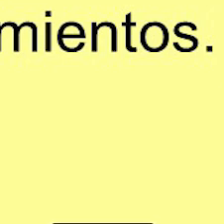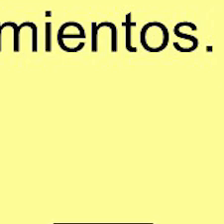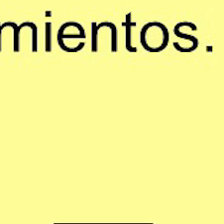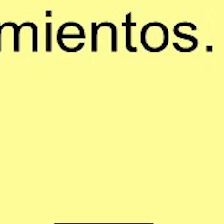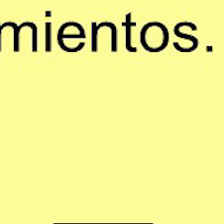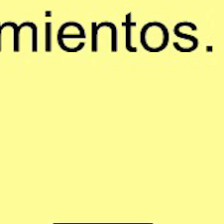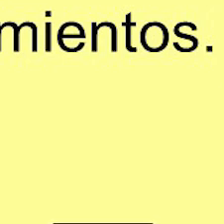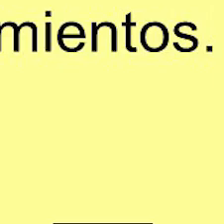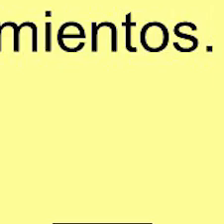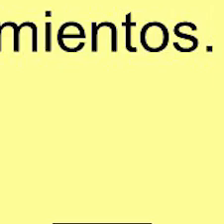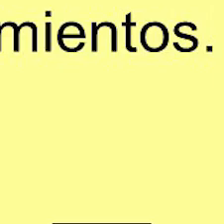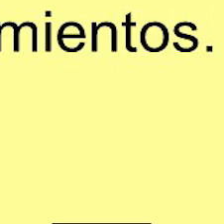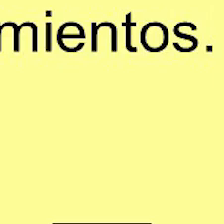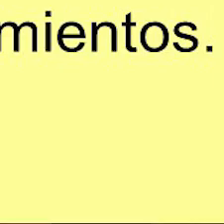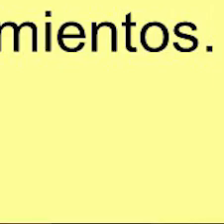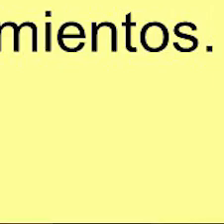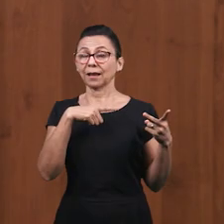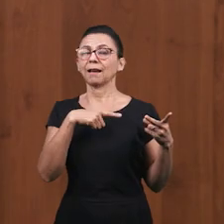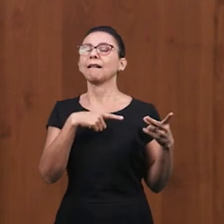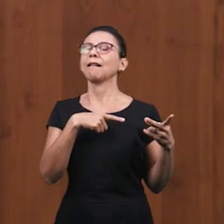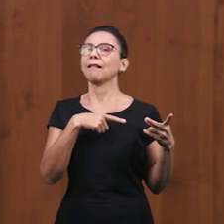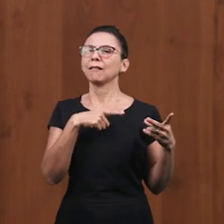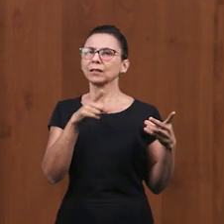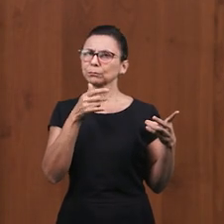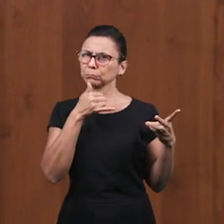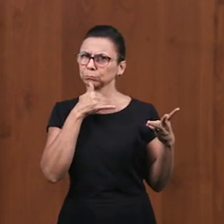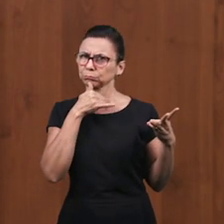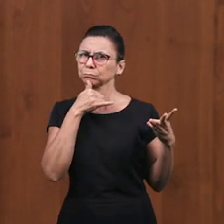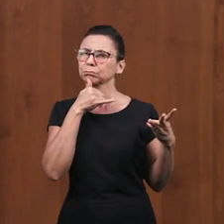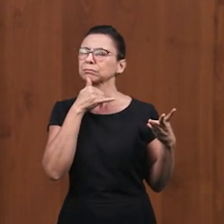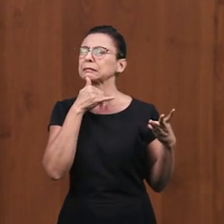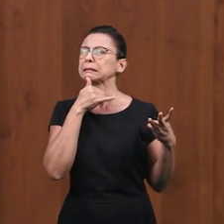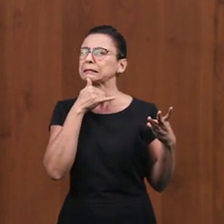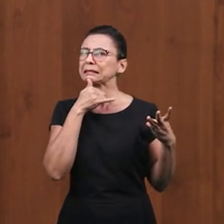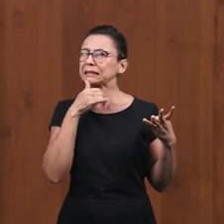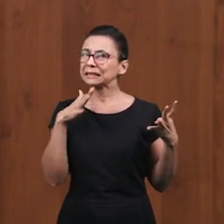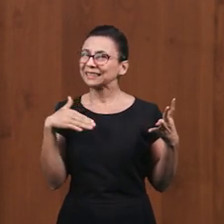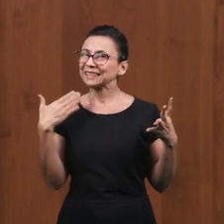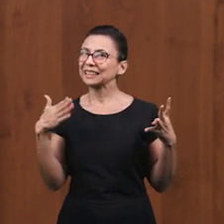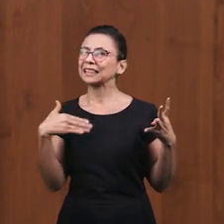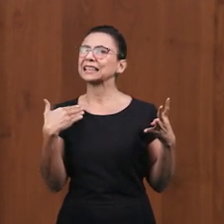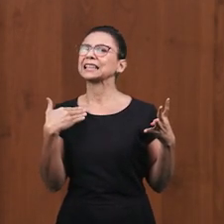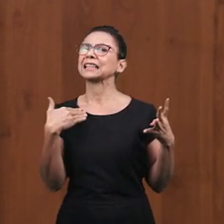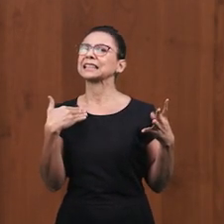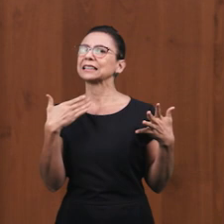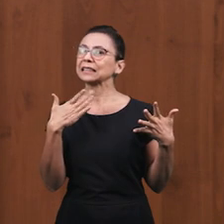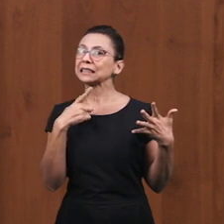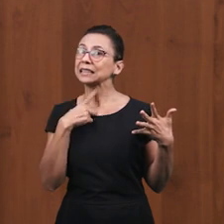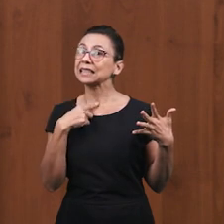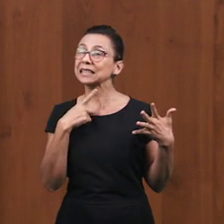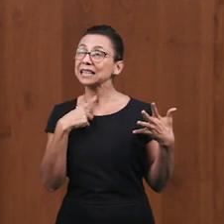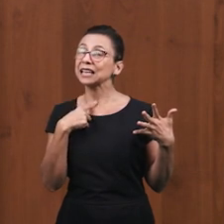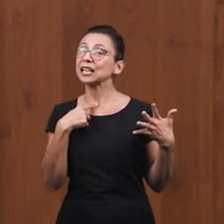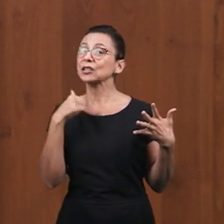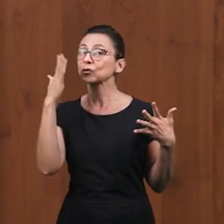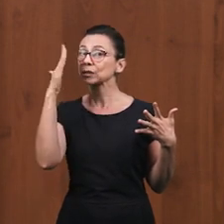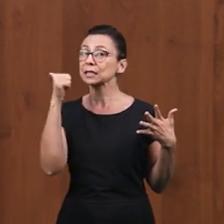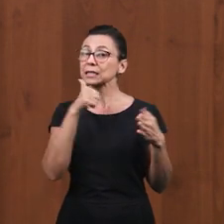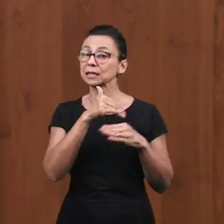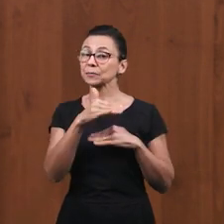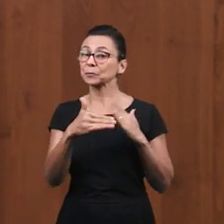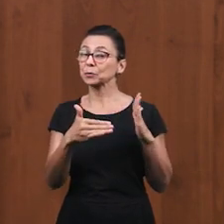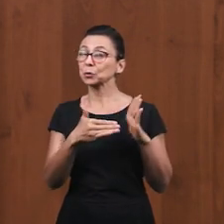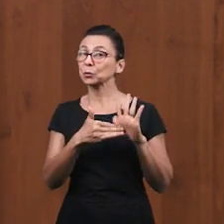problemas, Él sabe de tus miedos, Él sabe de tus tristezas, tus alegrías, tus deseos. Por